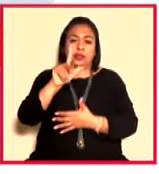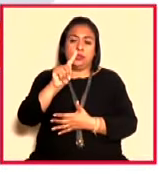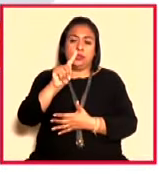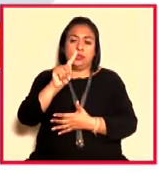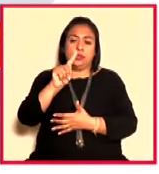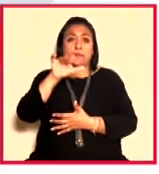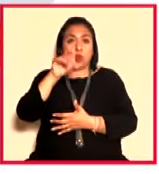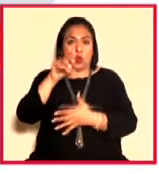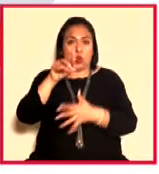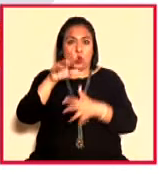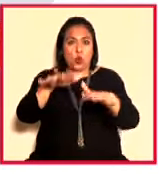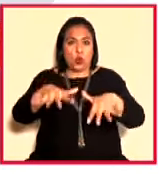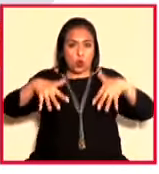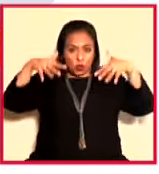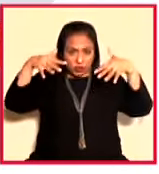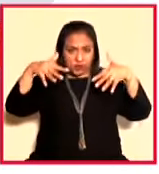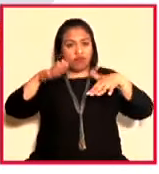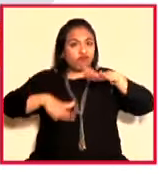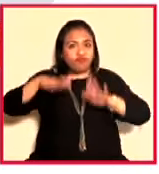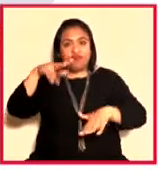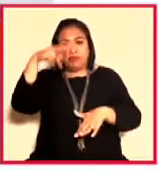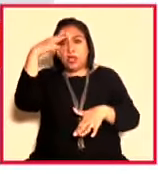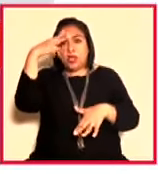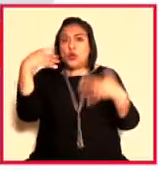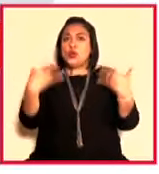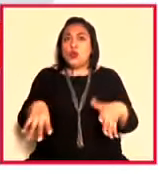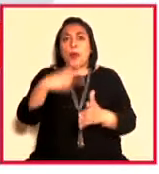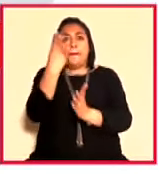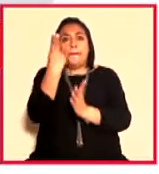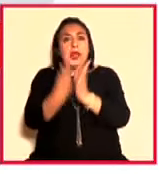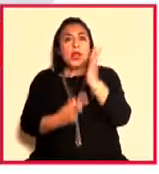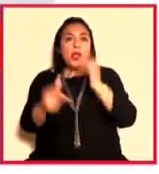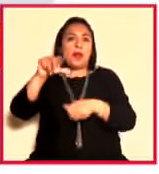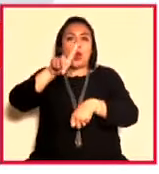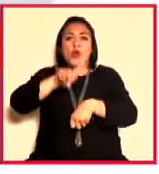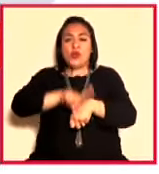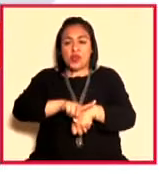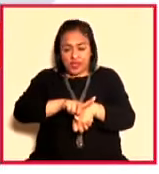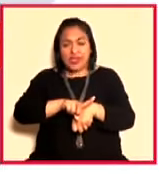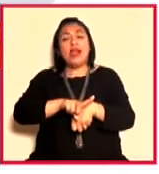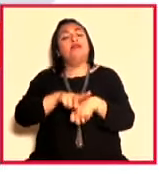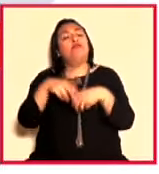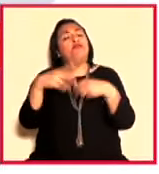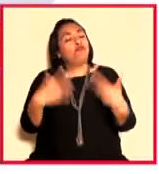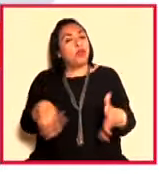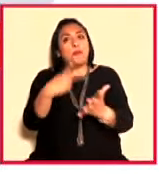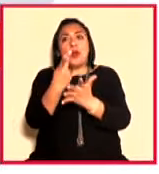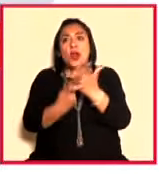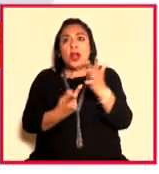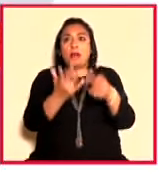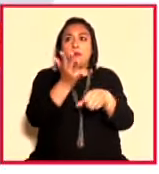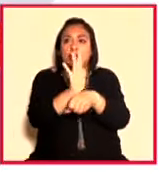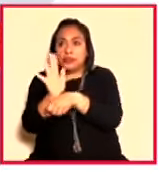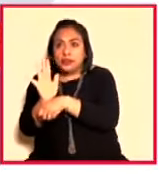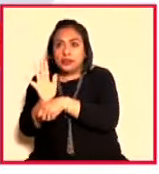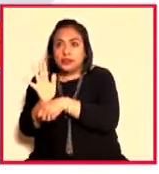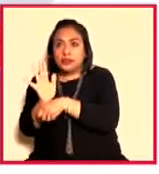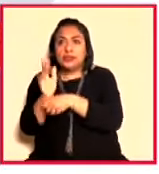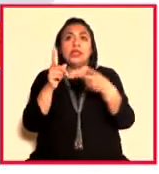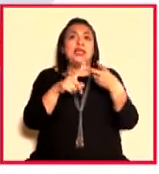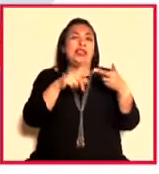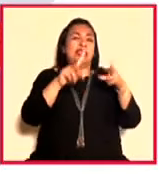percusión de México. ¿Qué programón tenemos el día de hoy? Un programa lleno de cine, lleno de muy diversos